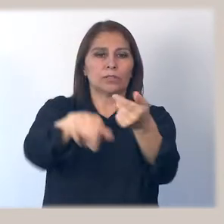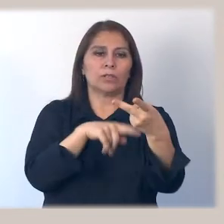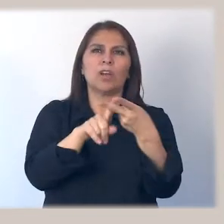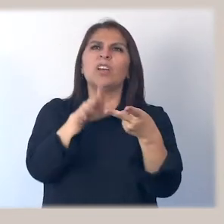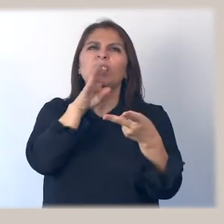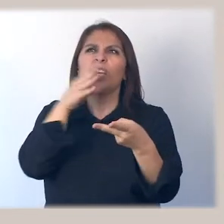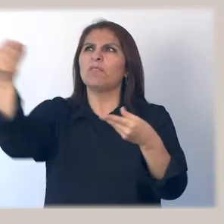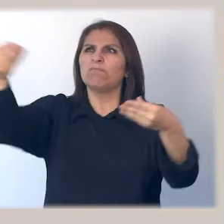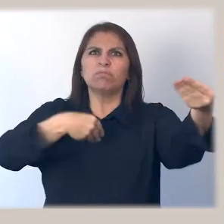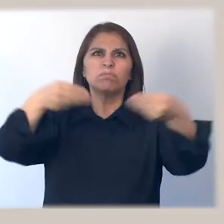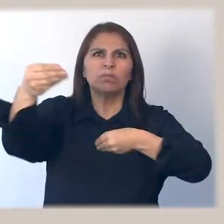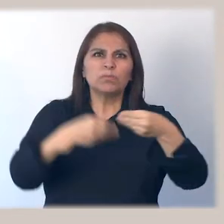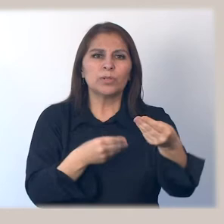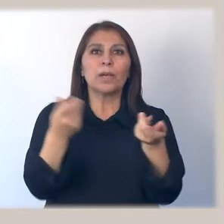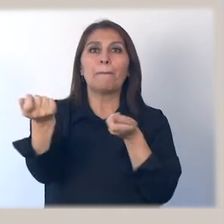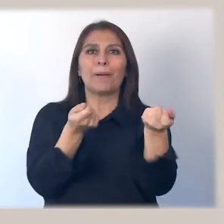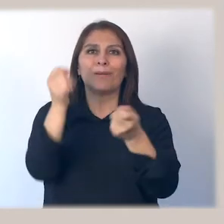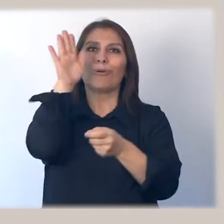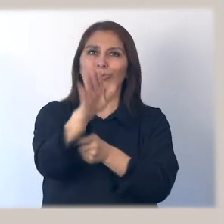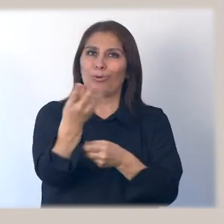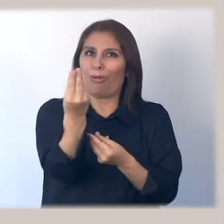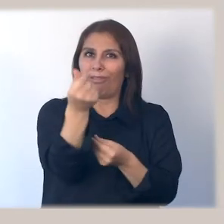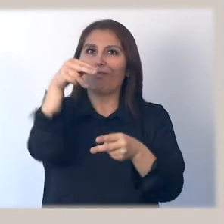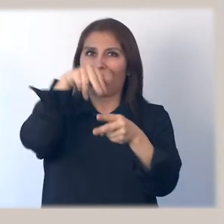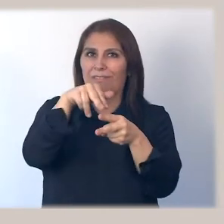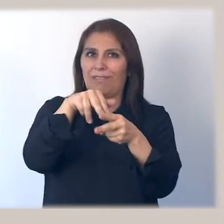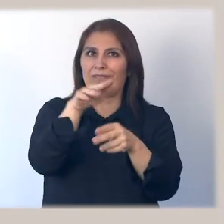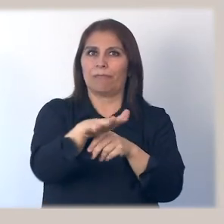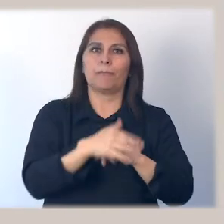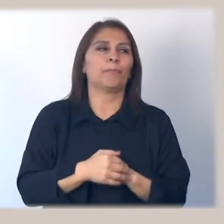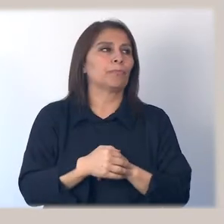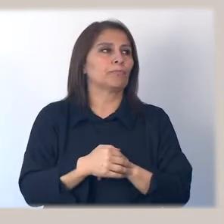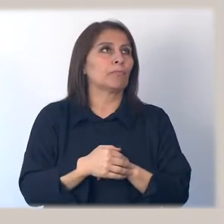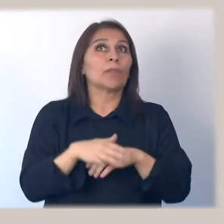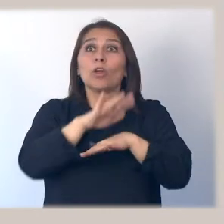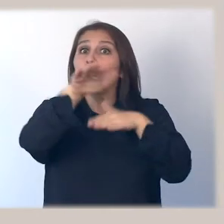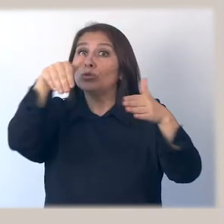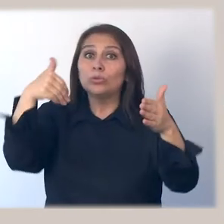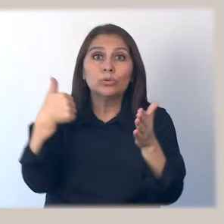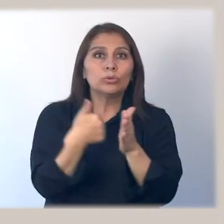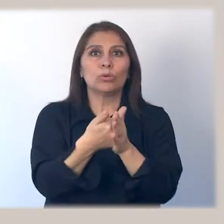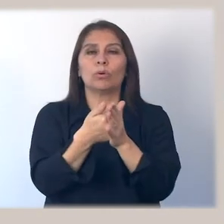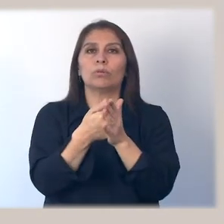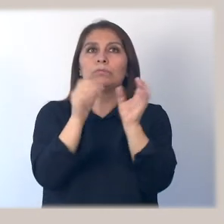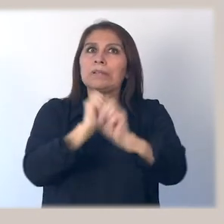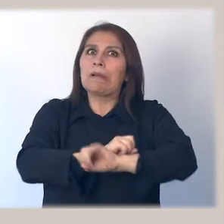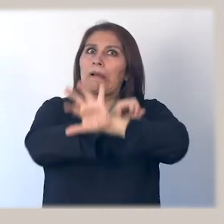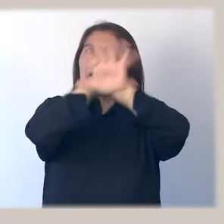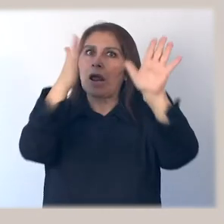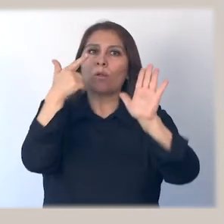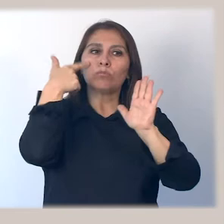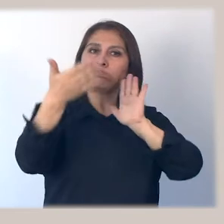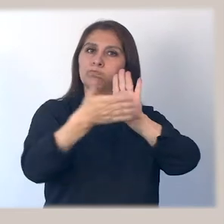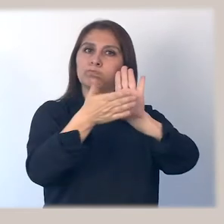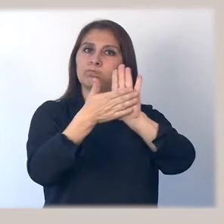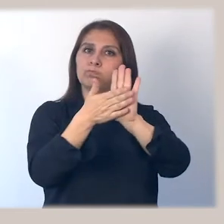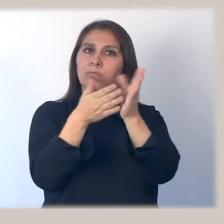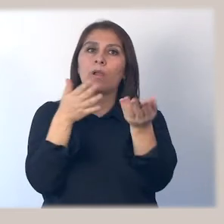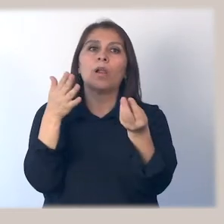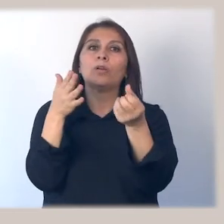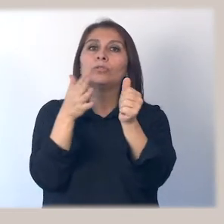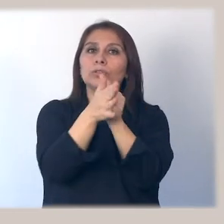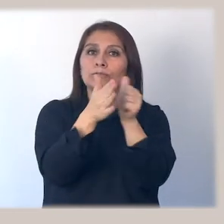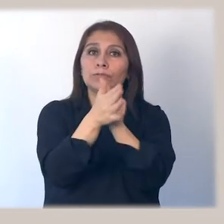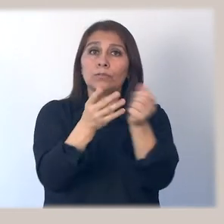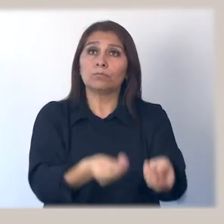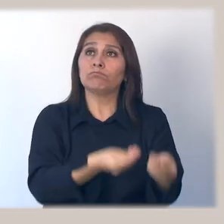estados financieros, las fuentes de financiación y el manejo de recursos, como con la publicación de estados financieros claros y sustentados